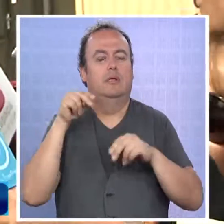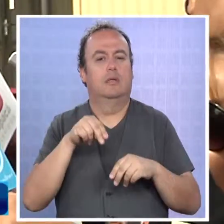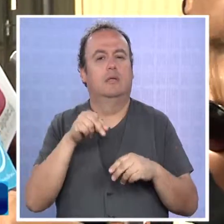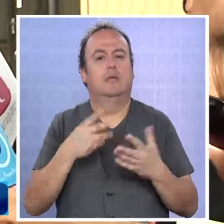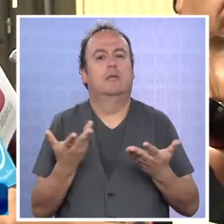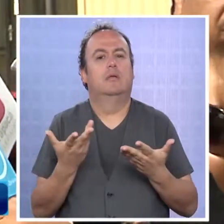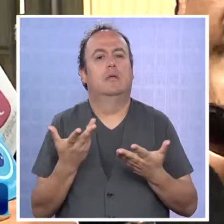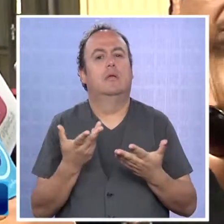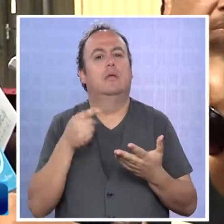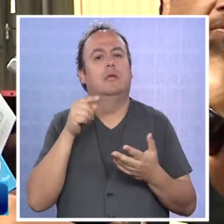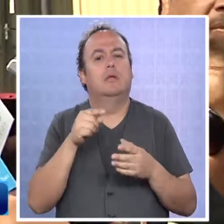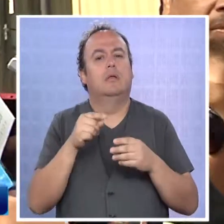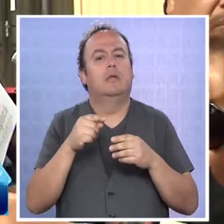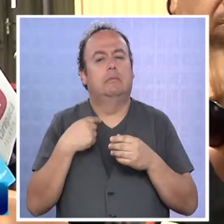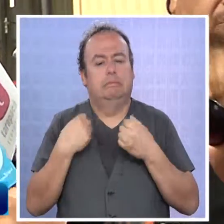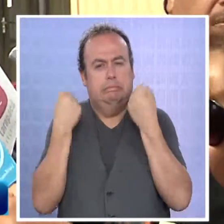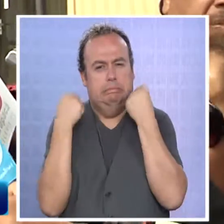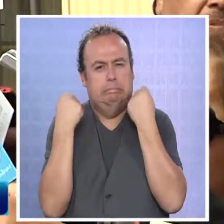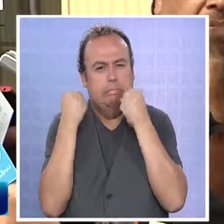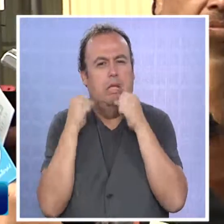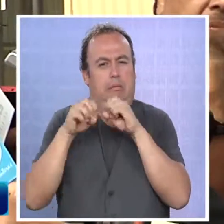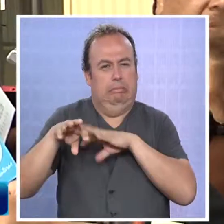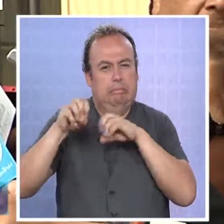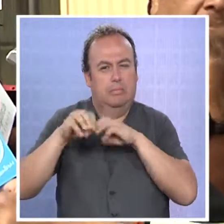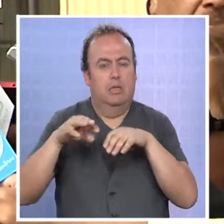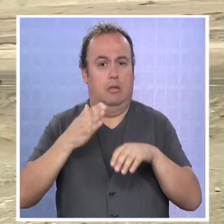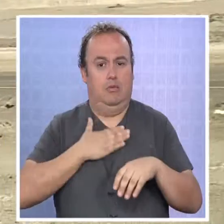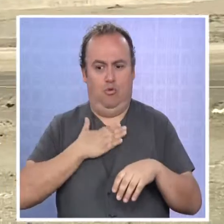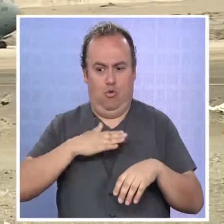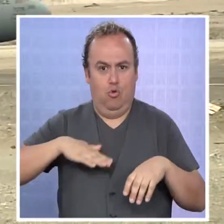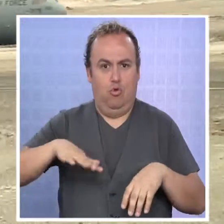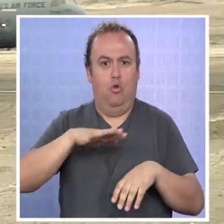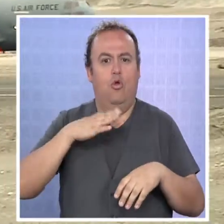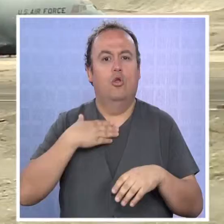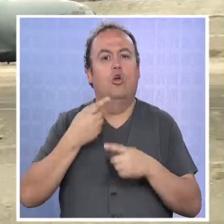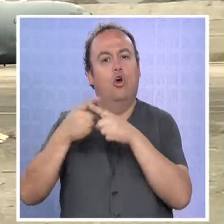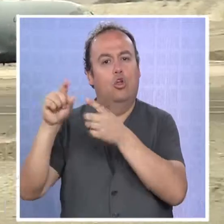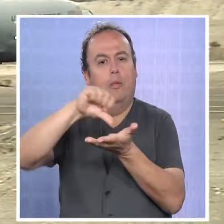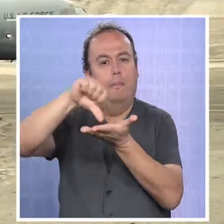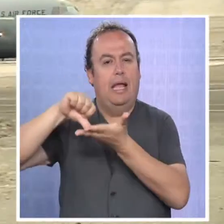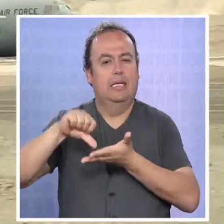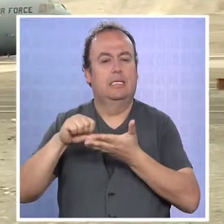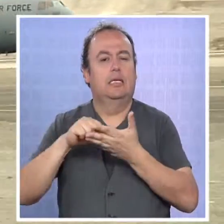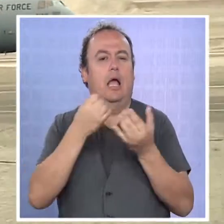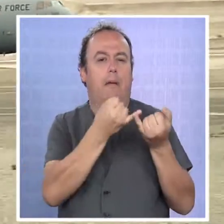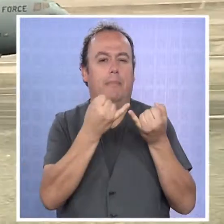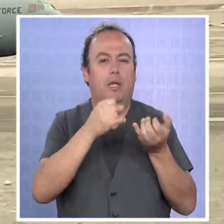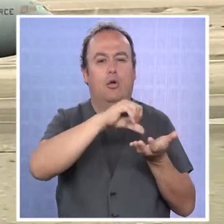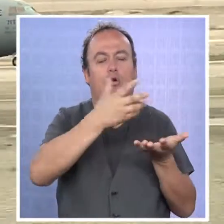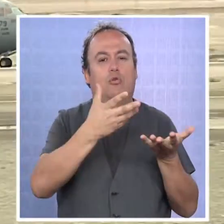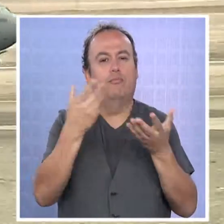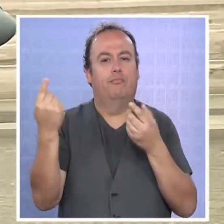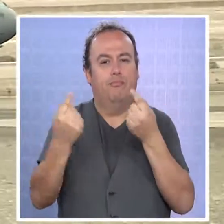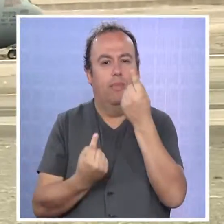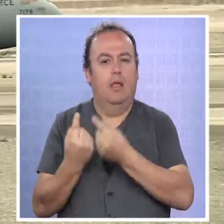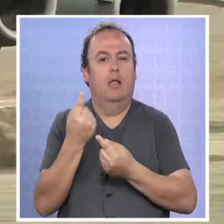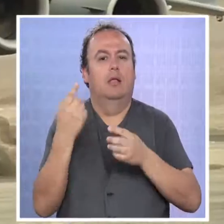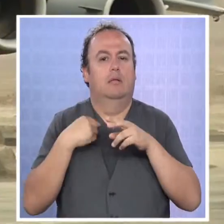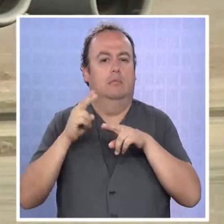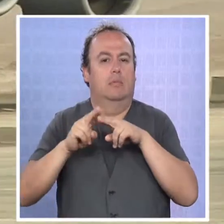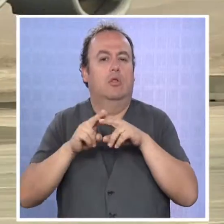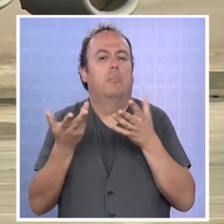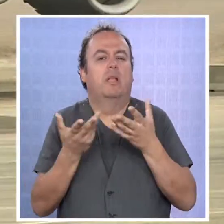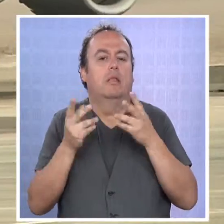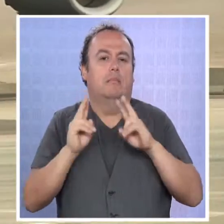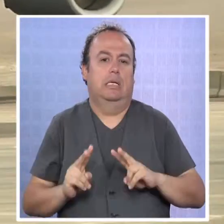para adiestrar a nuestra gente y a gente de países amigos que se despliegan posteriormente en el mundo en operaciones de paz. De esta